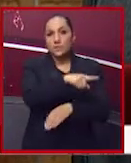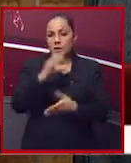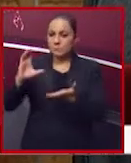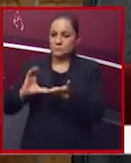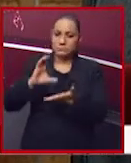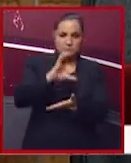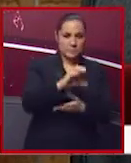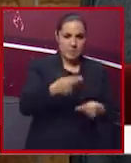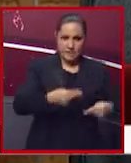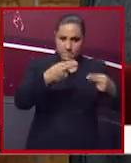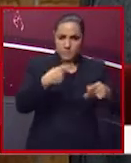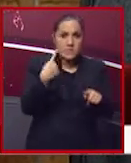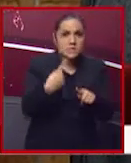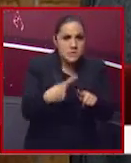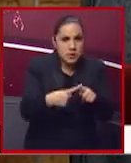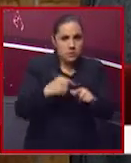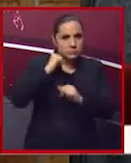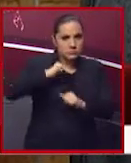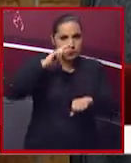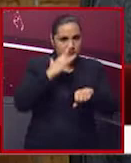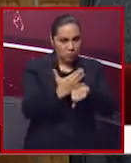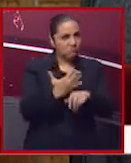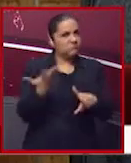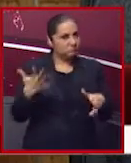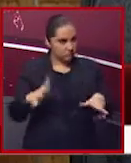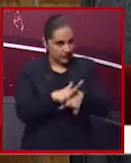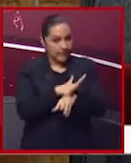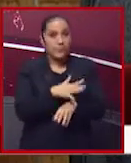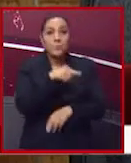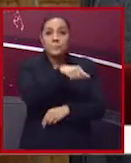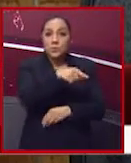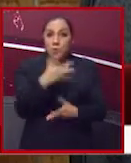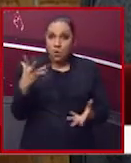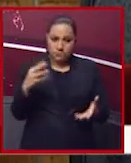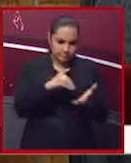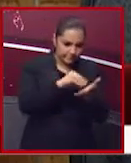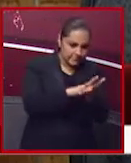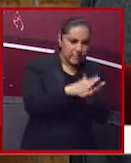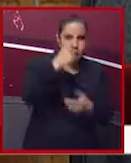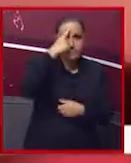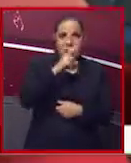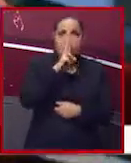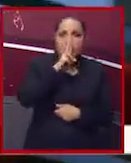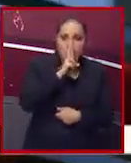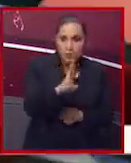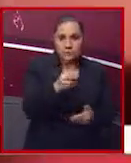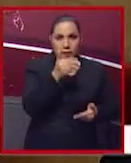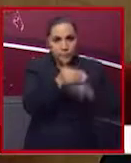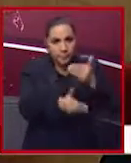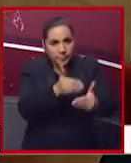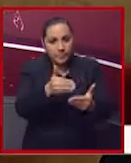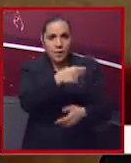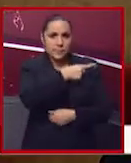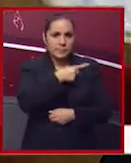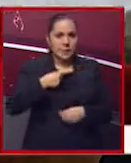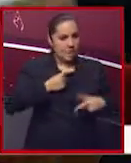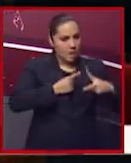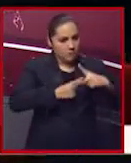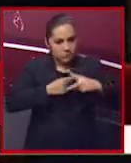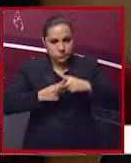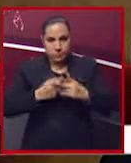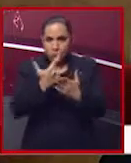y fortalecimiento del presupuesto basado en resultados. Se ha fortalecido la promoción de la armonización contable. Cuando